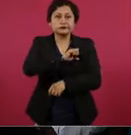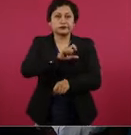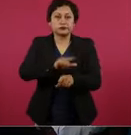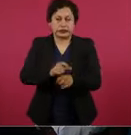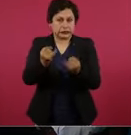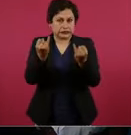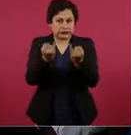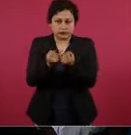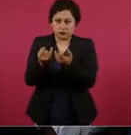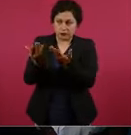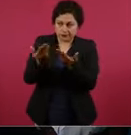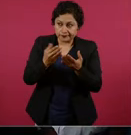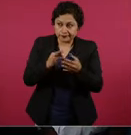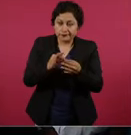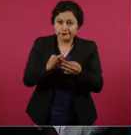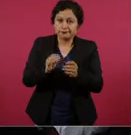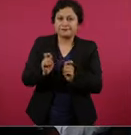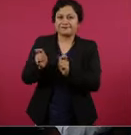¿Tienes la palabra?